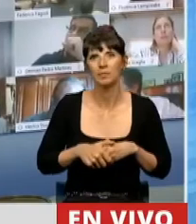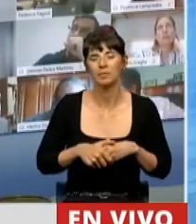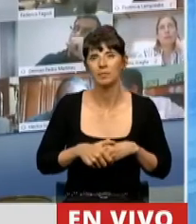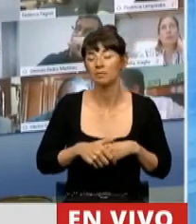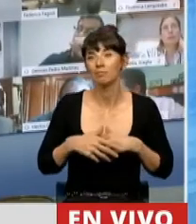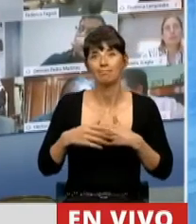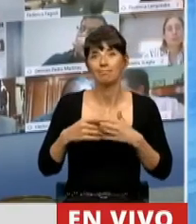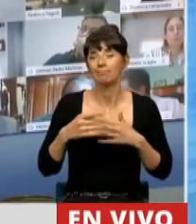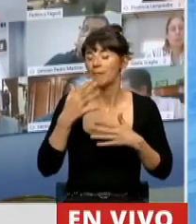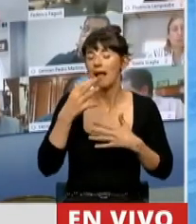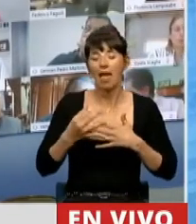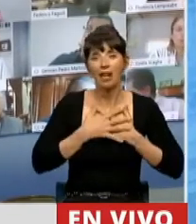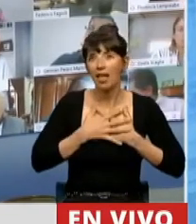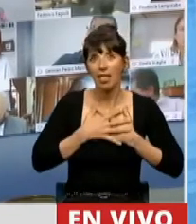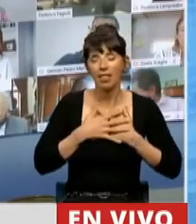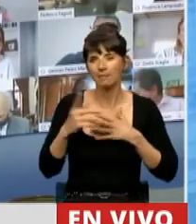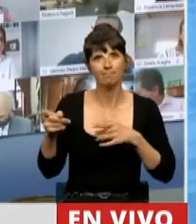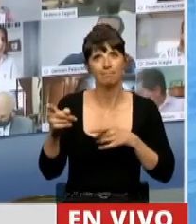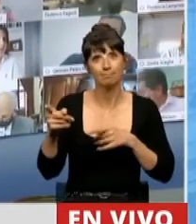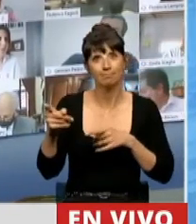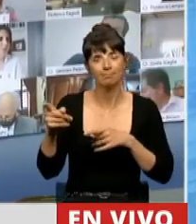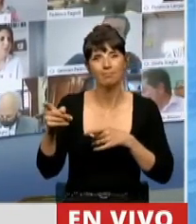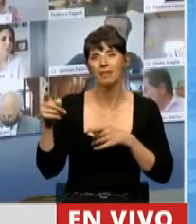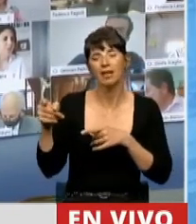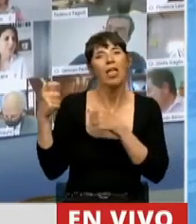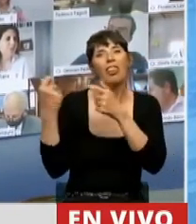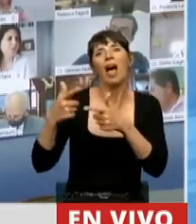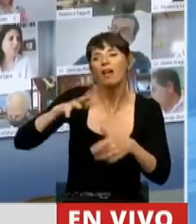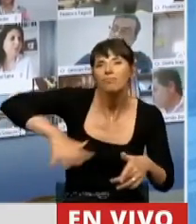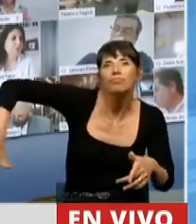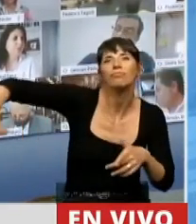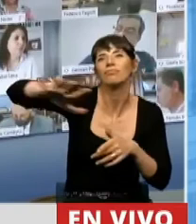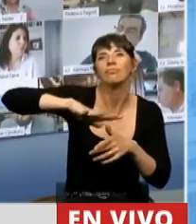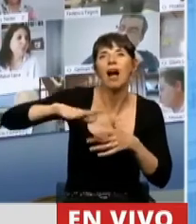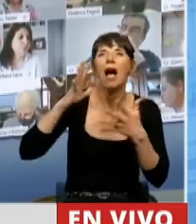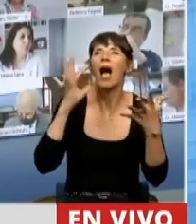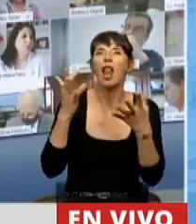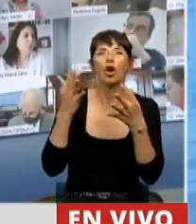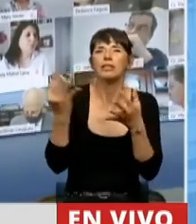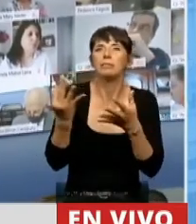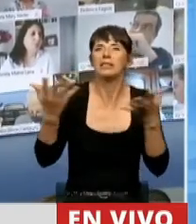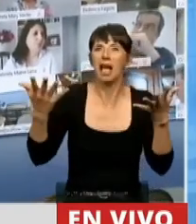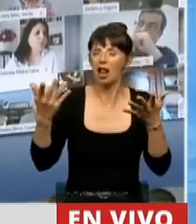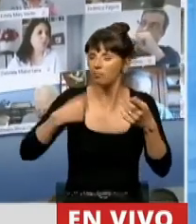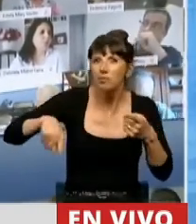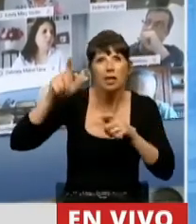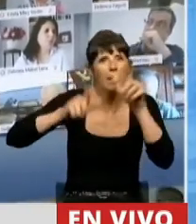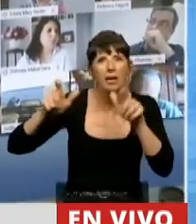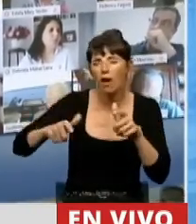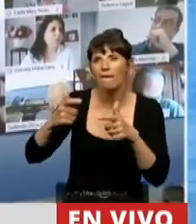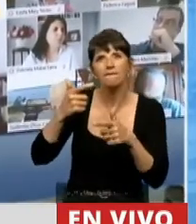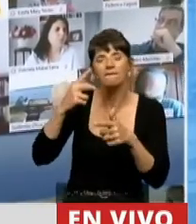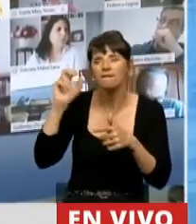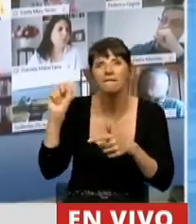la verdad que provocaba en la sociedad una mística tan especial que inspiraba cariño y respeto